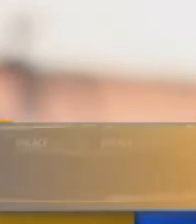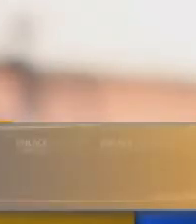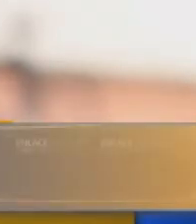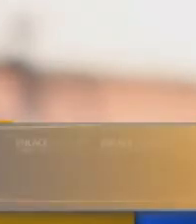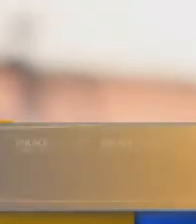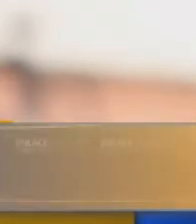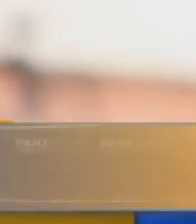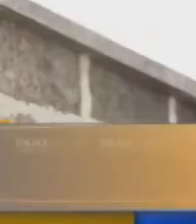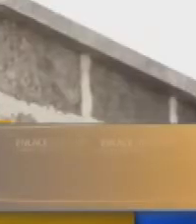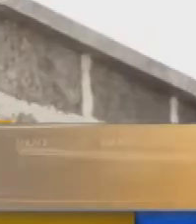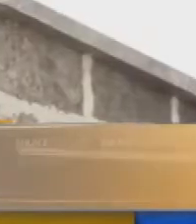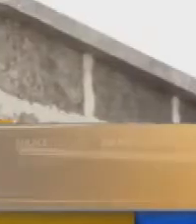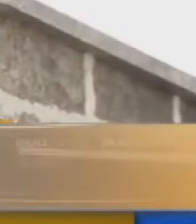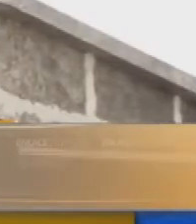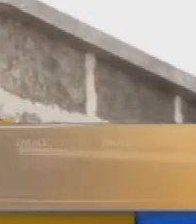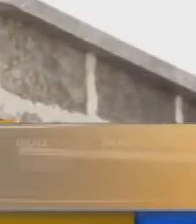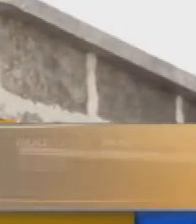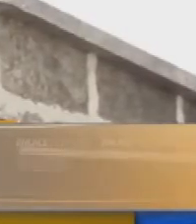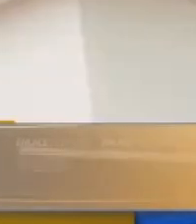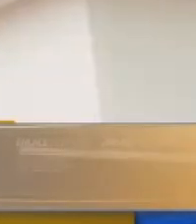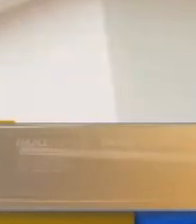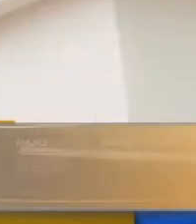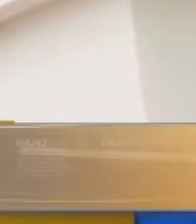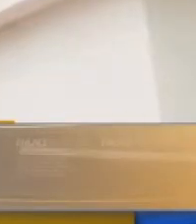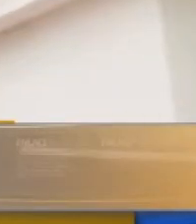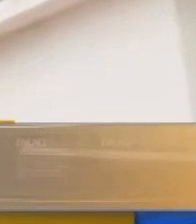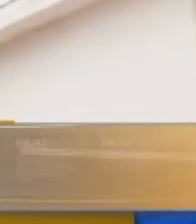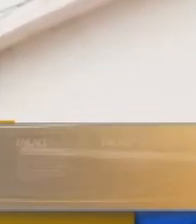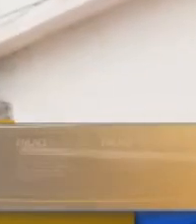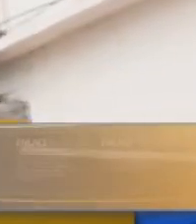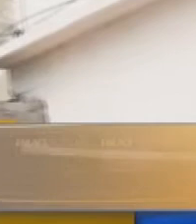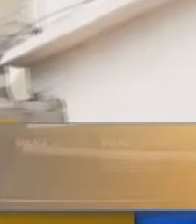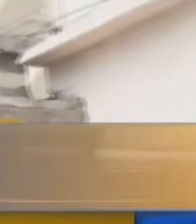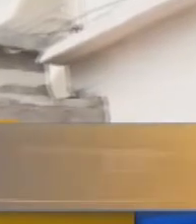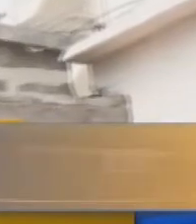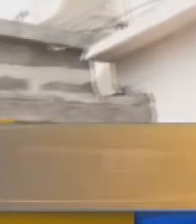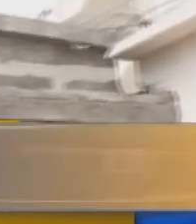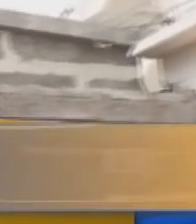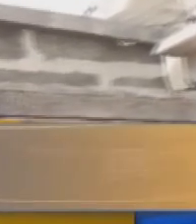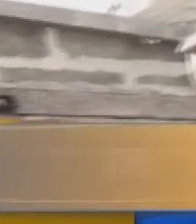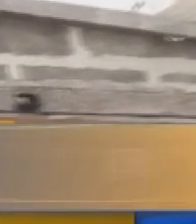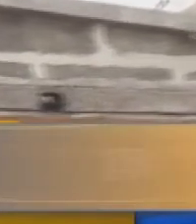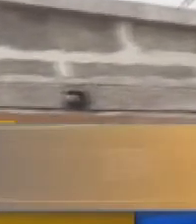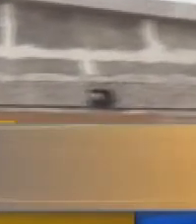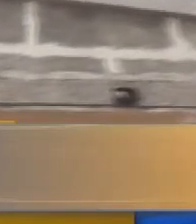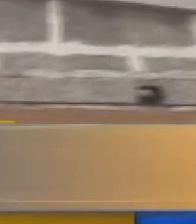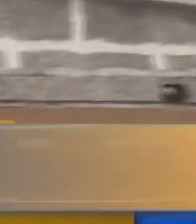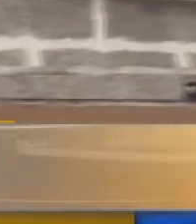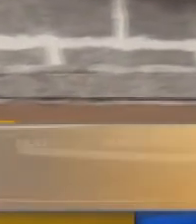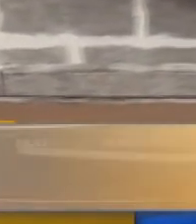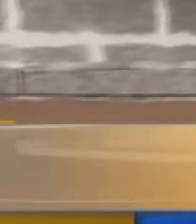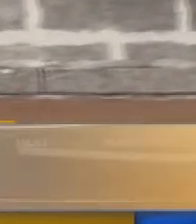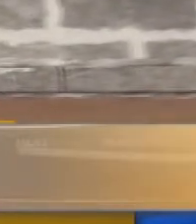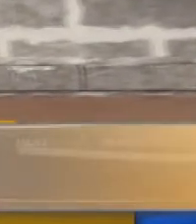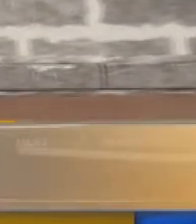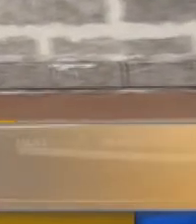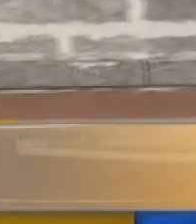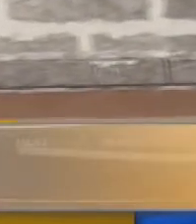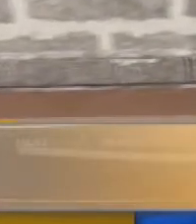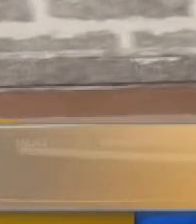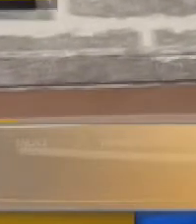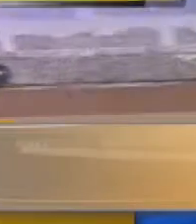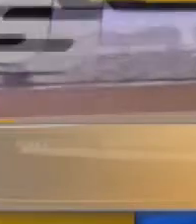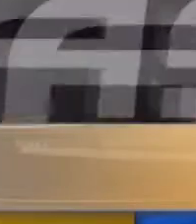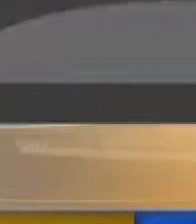en el patio de una vivienda en el barrio El Parnaso. La mujer, según algunos testigos, estaba huyendo al parecer de un robo que minutos antes había